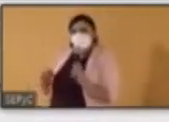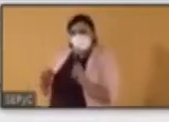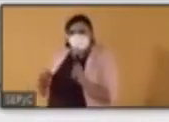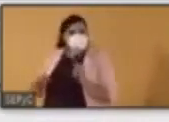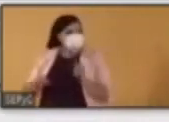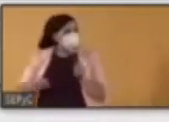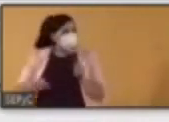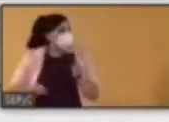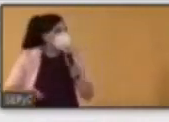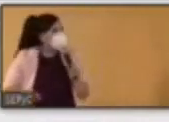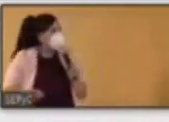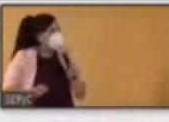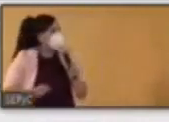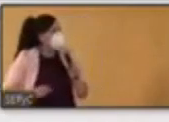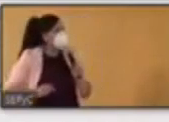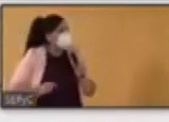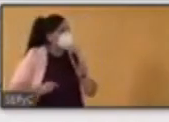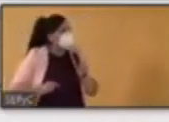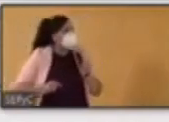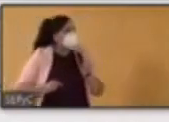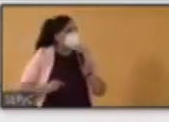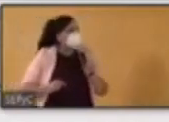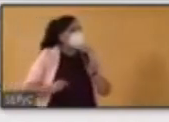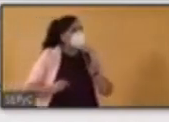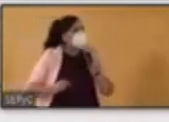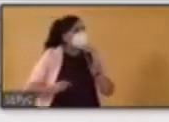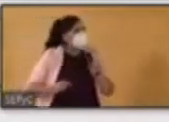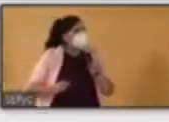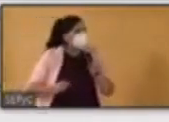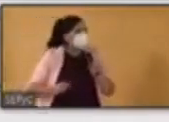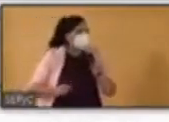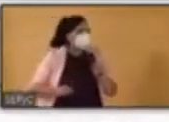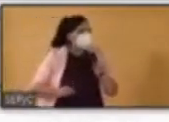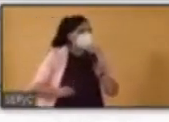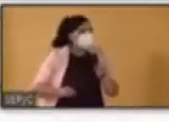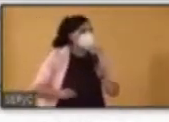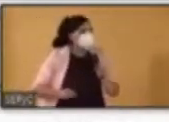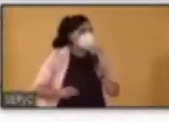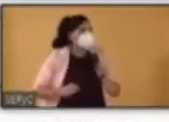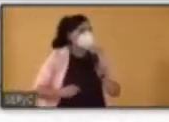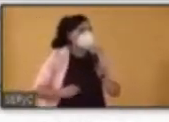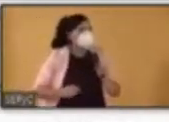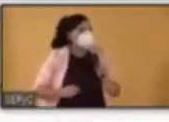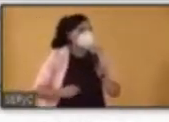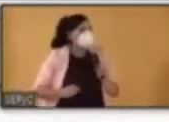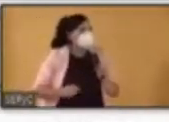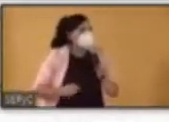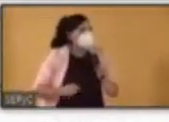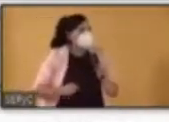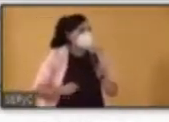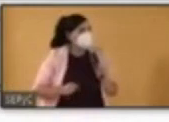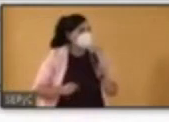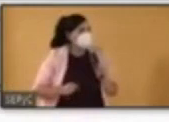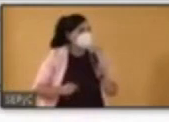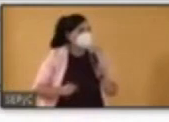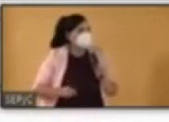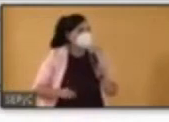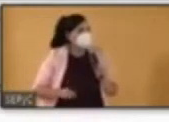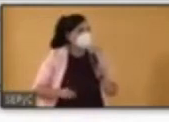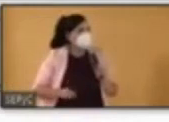llenado correctamente. En el apartado domicilio del declarante se nos requiere la siguiente información.